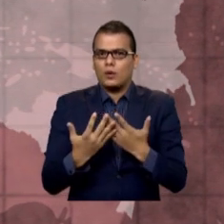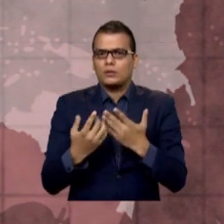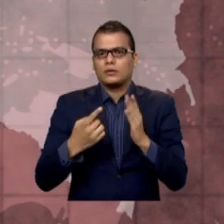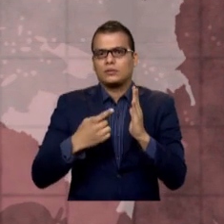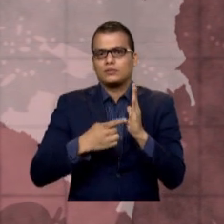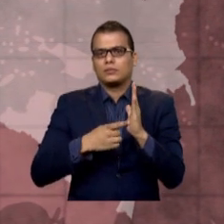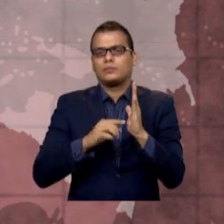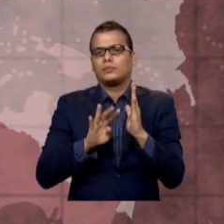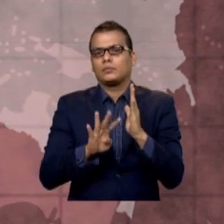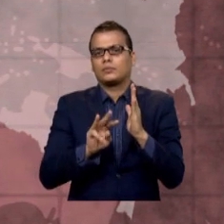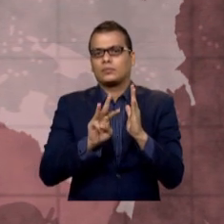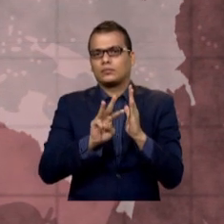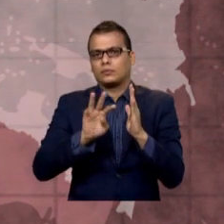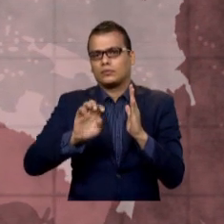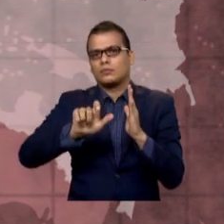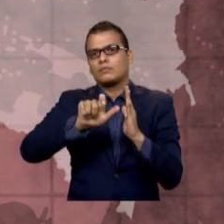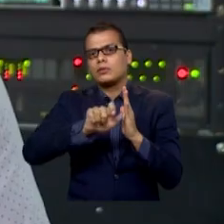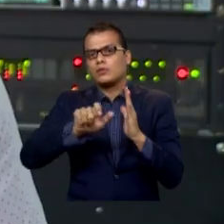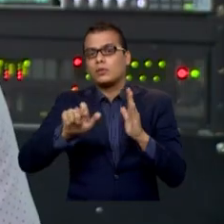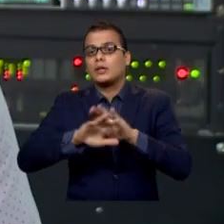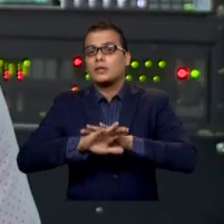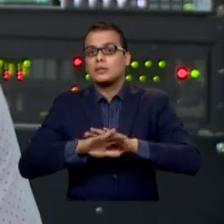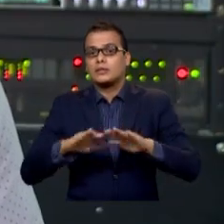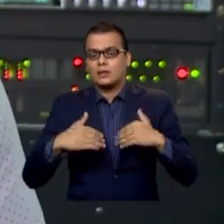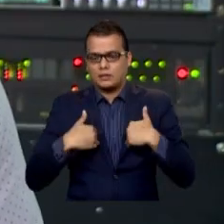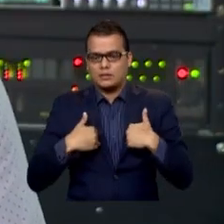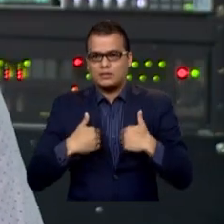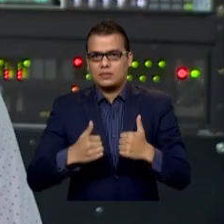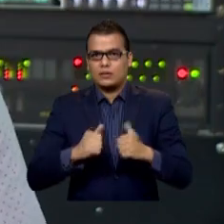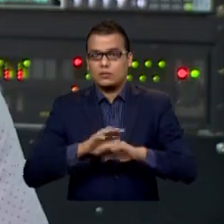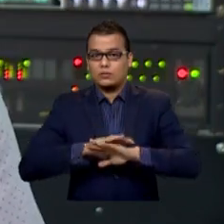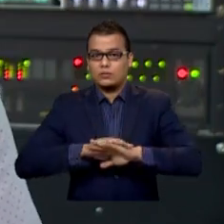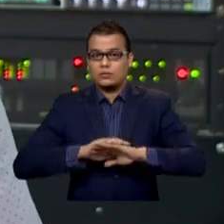1.439 personas se han recuperado de la enfermedad en